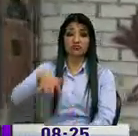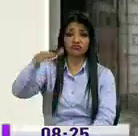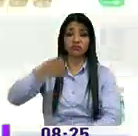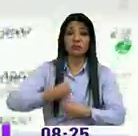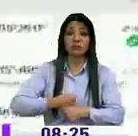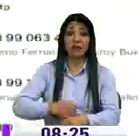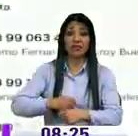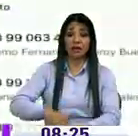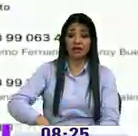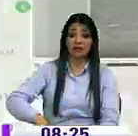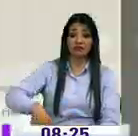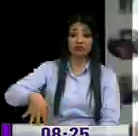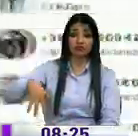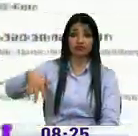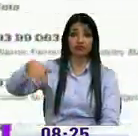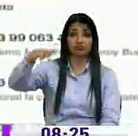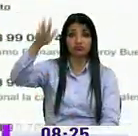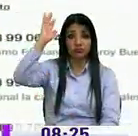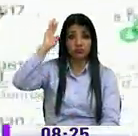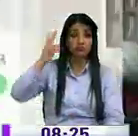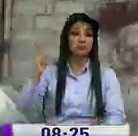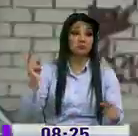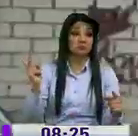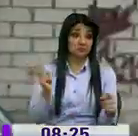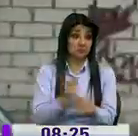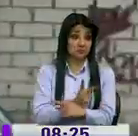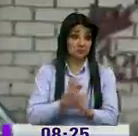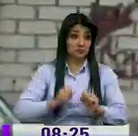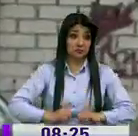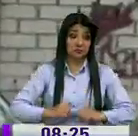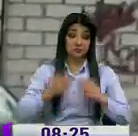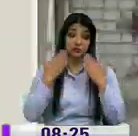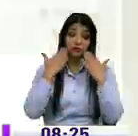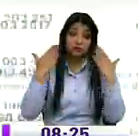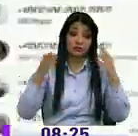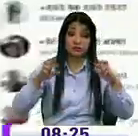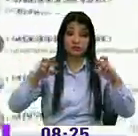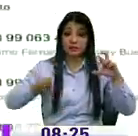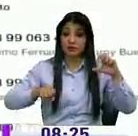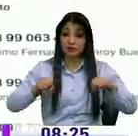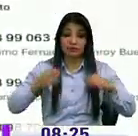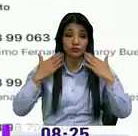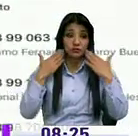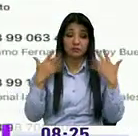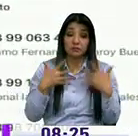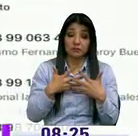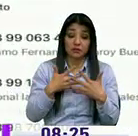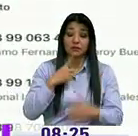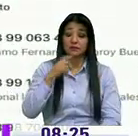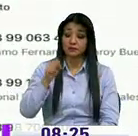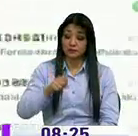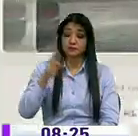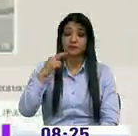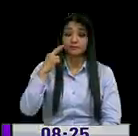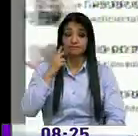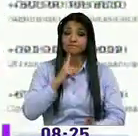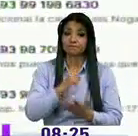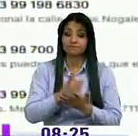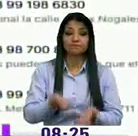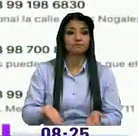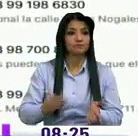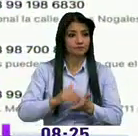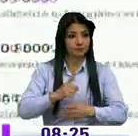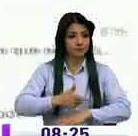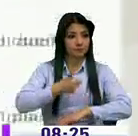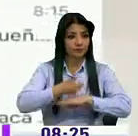maderos, no sé si, miren el tamaño, ¿eh? No sé si es permitido, ¿sí da miedo? Ahí, nuevamente, la autoridad